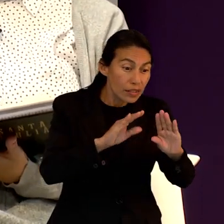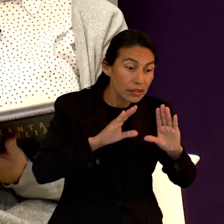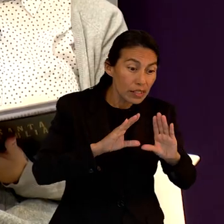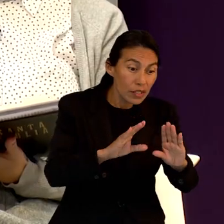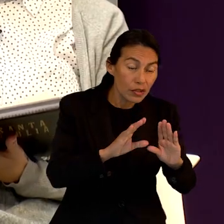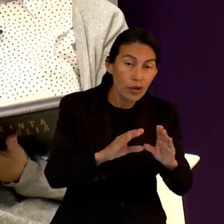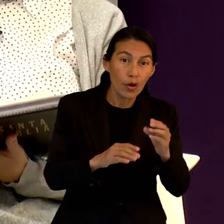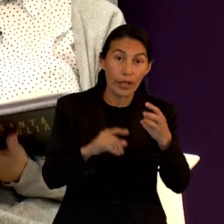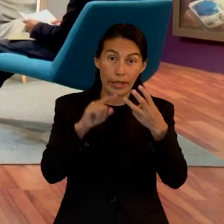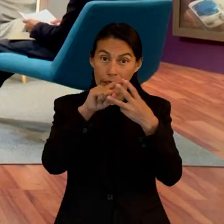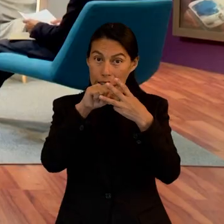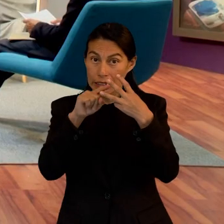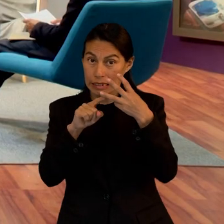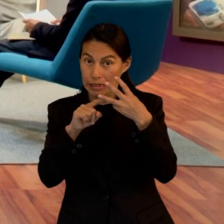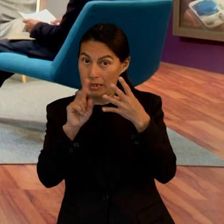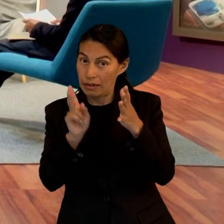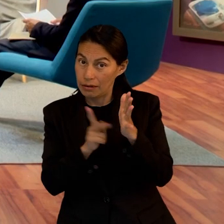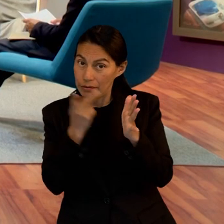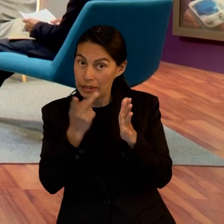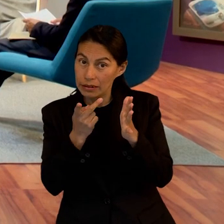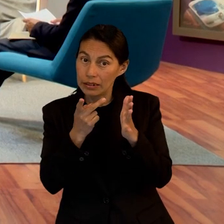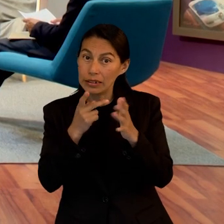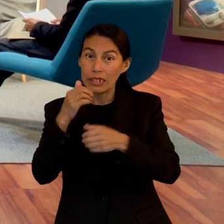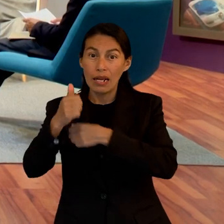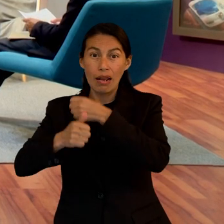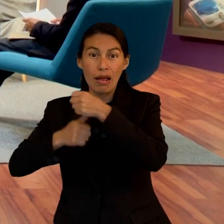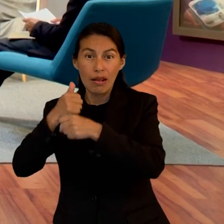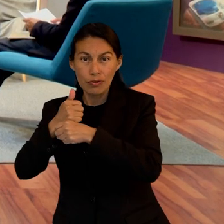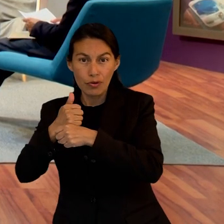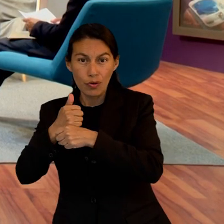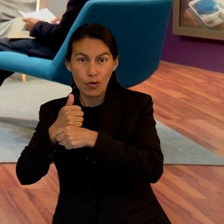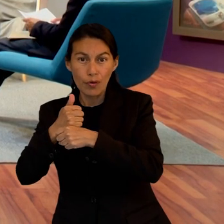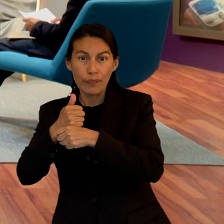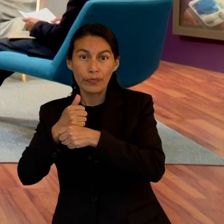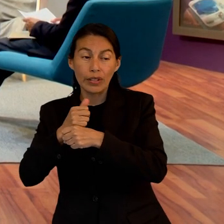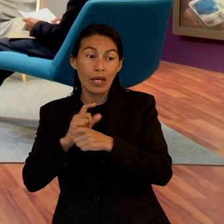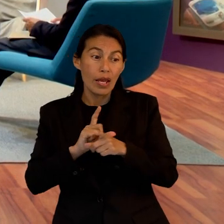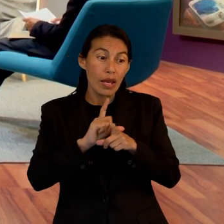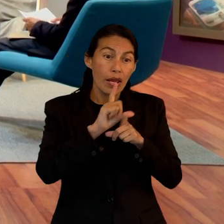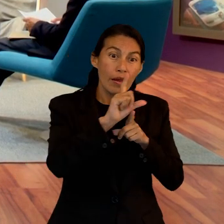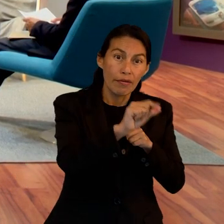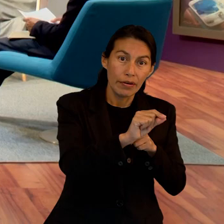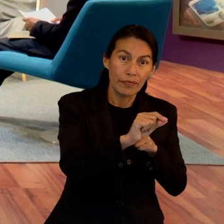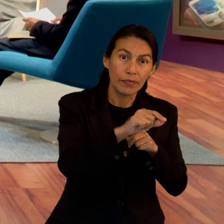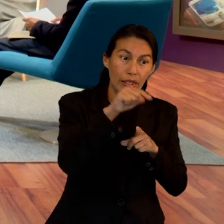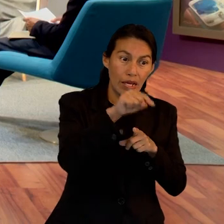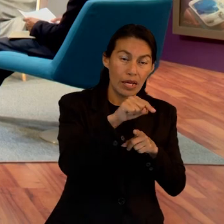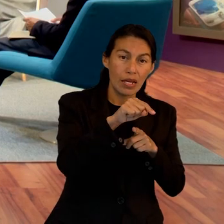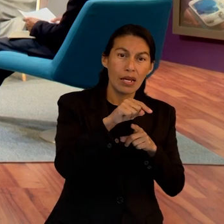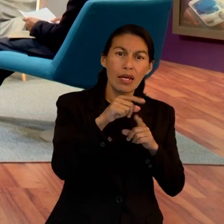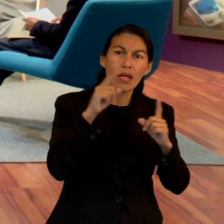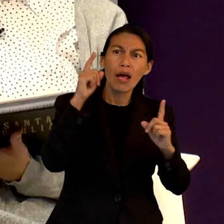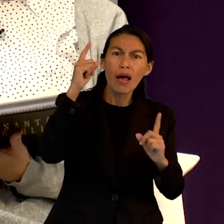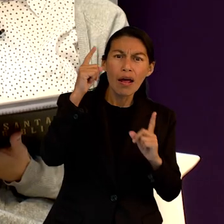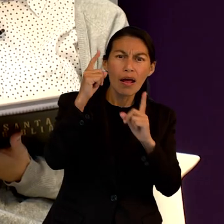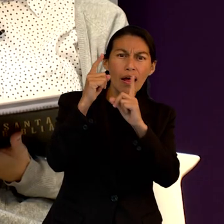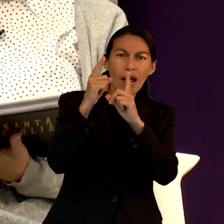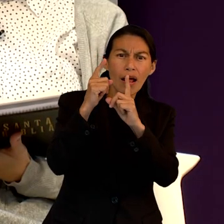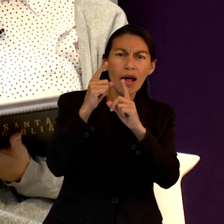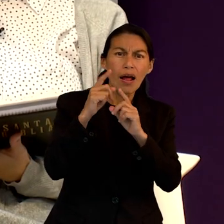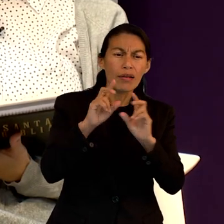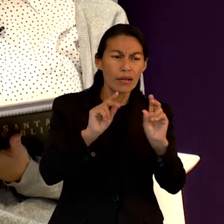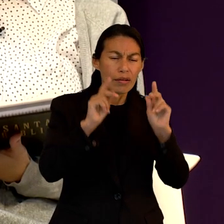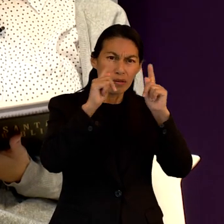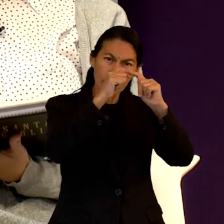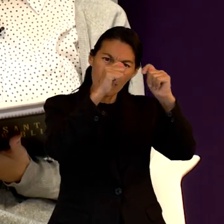instruyó a israel para que los varones subieran tres veces al año a jerusalén para presentarse delante de jehová